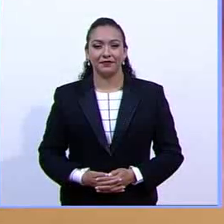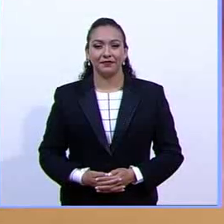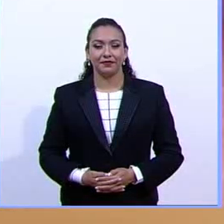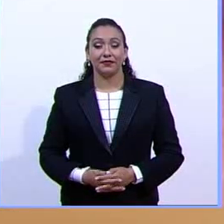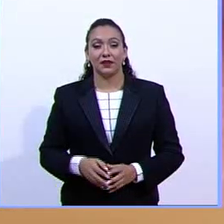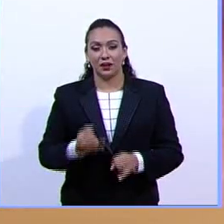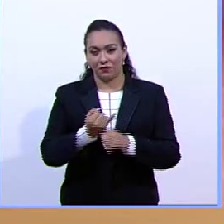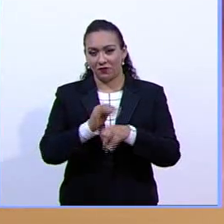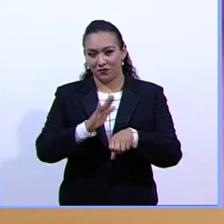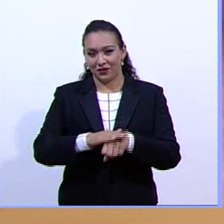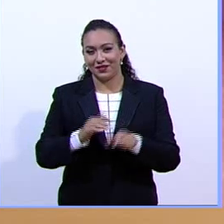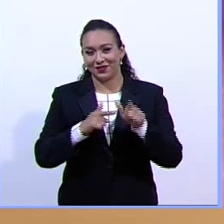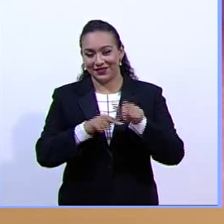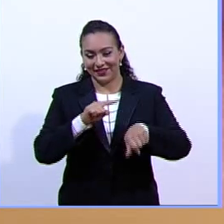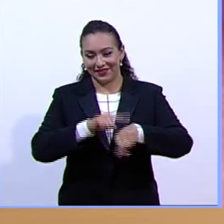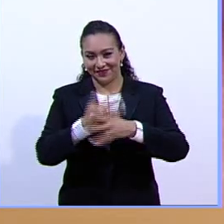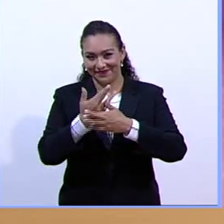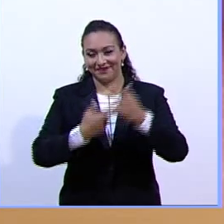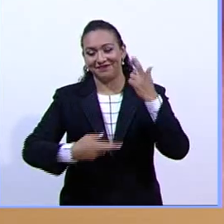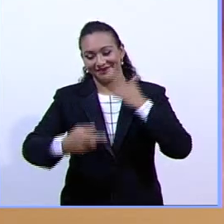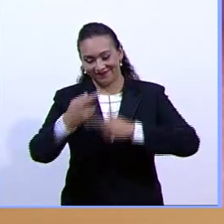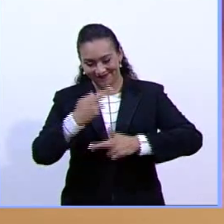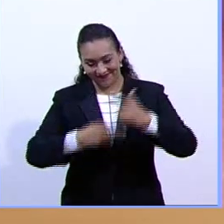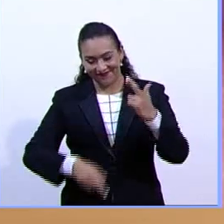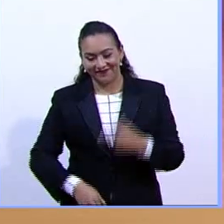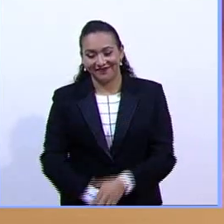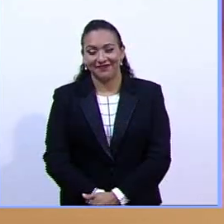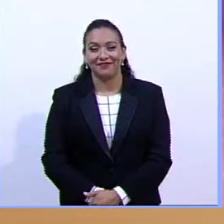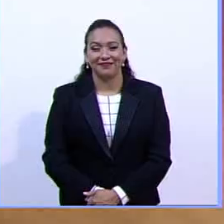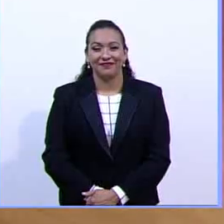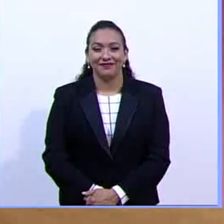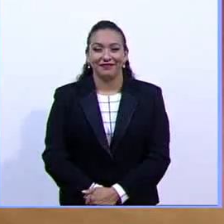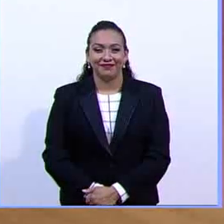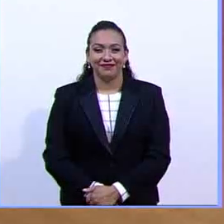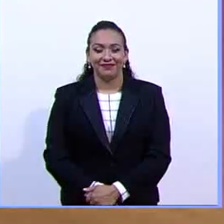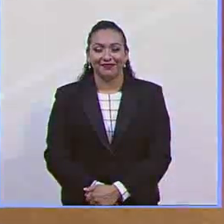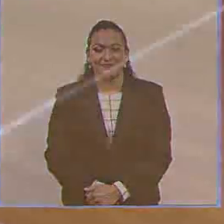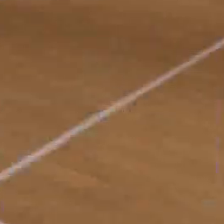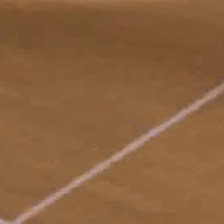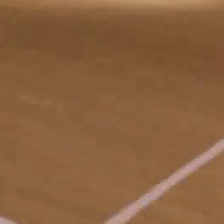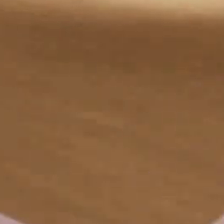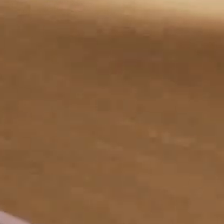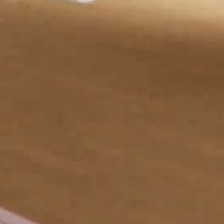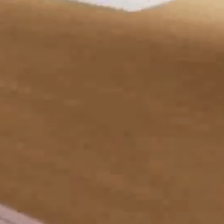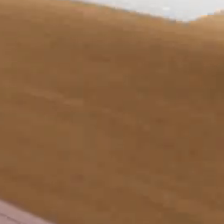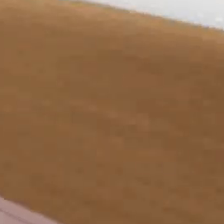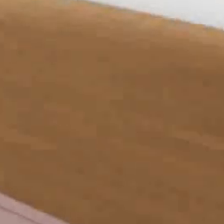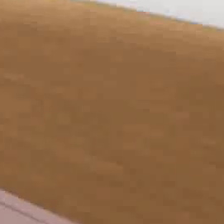Tenemos más información, vamos rápidamente a una pausa y regresamos. No se vayan.